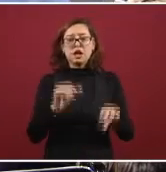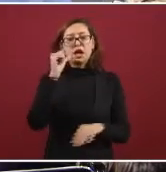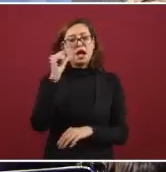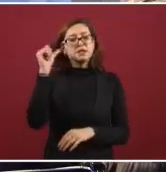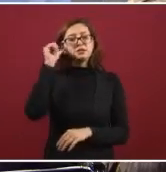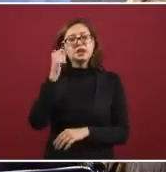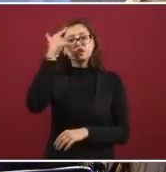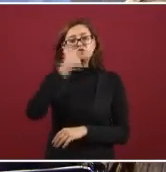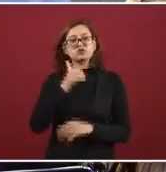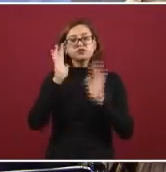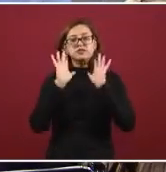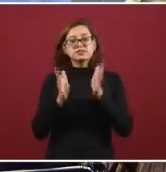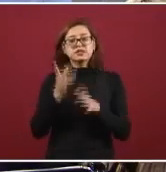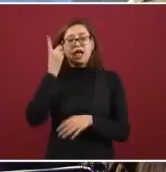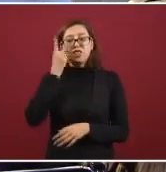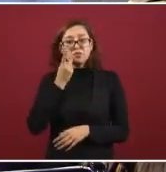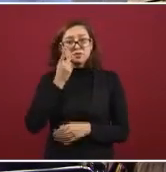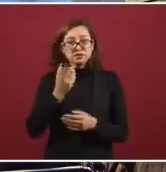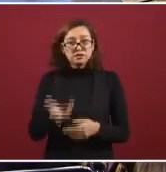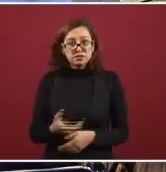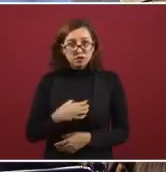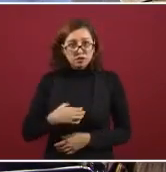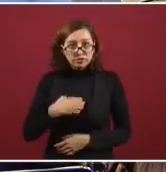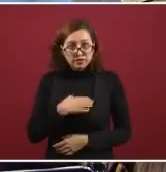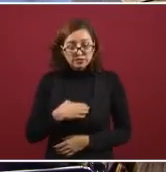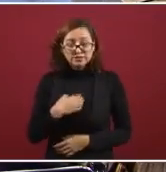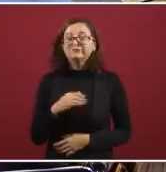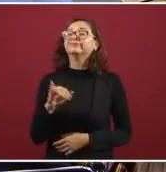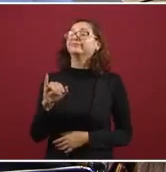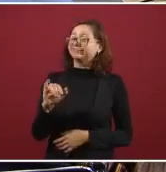aquí. Sí,